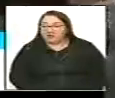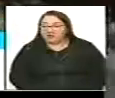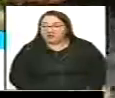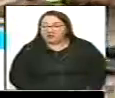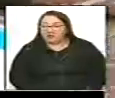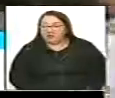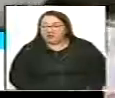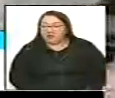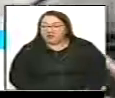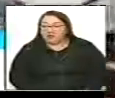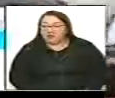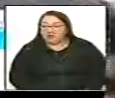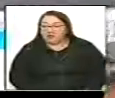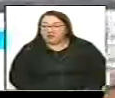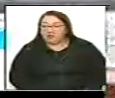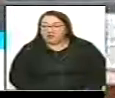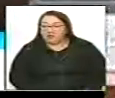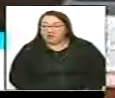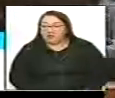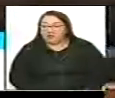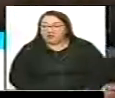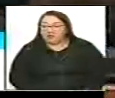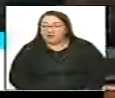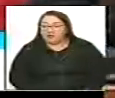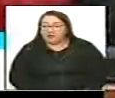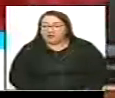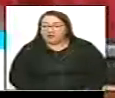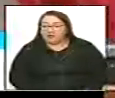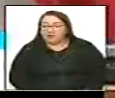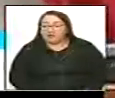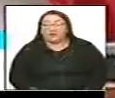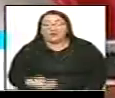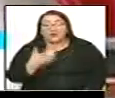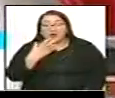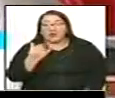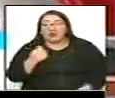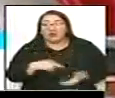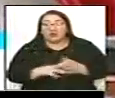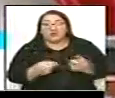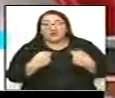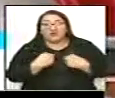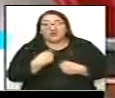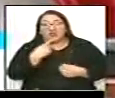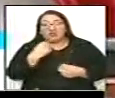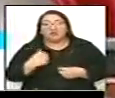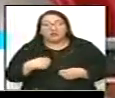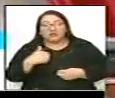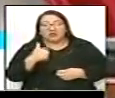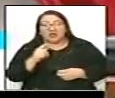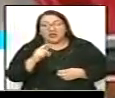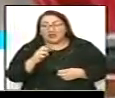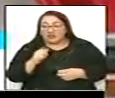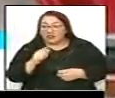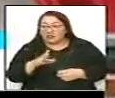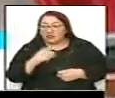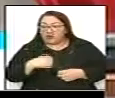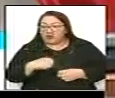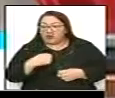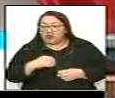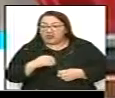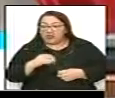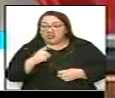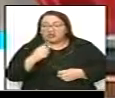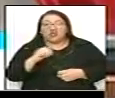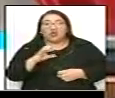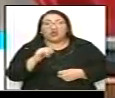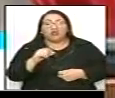Muy amable, gracias por la presentación, arquitecto Jiménez. A continuación, en representación de la municipalidad y del alcalde de Cuéllar, el